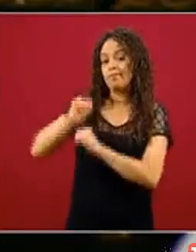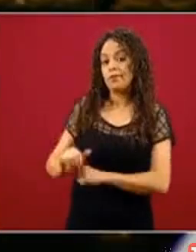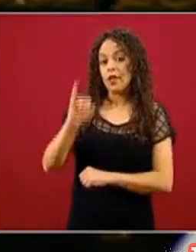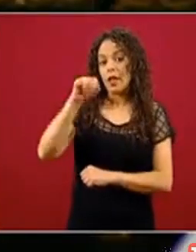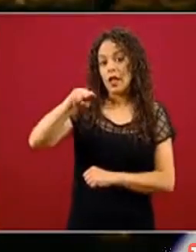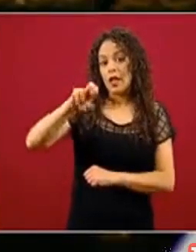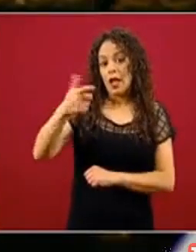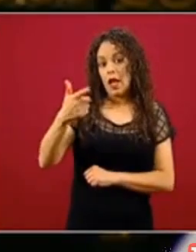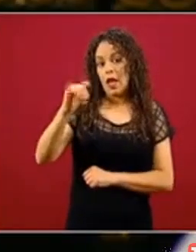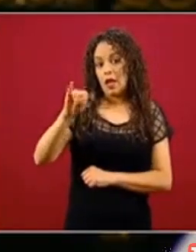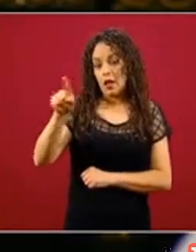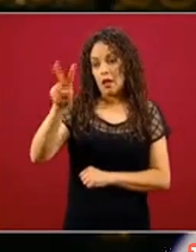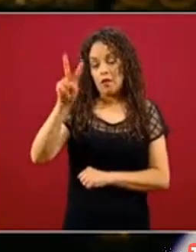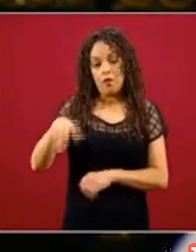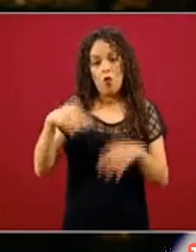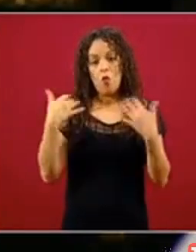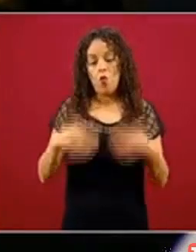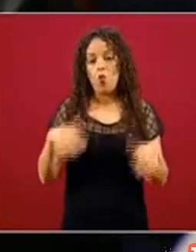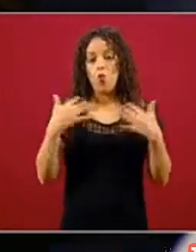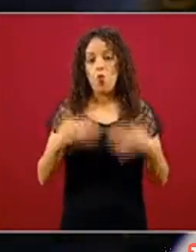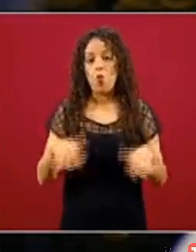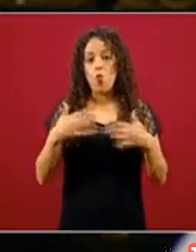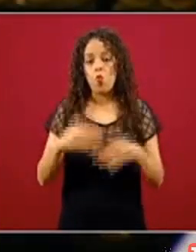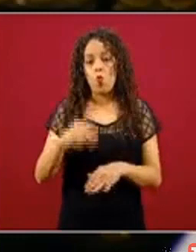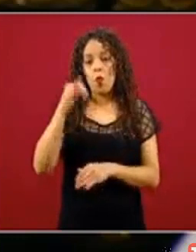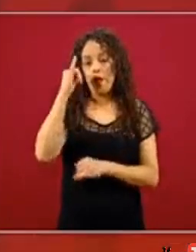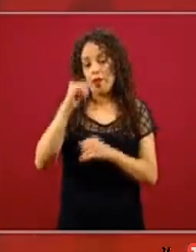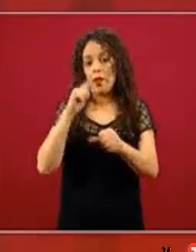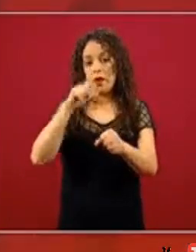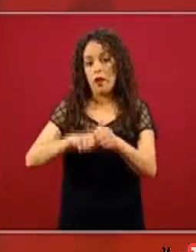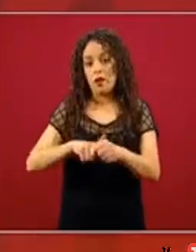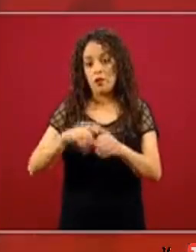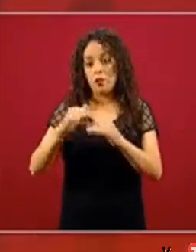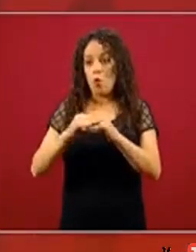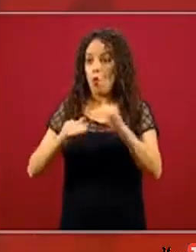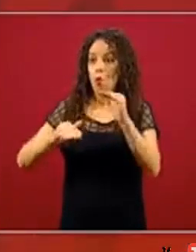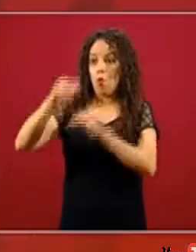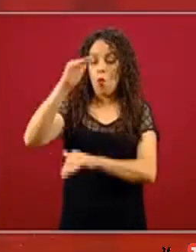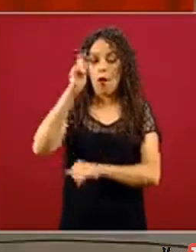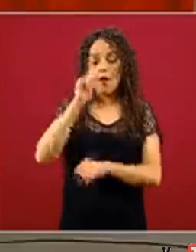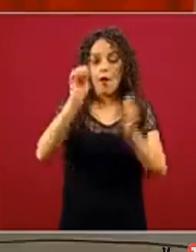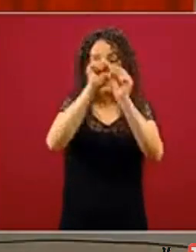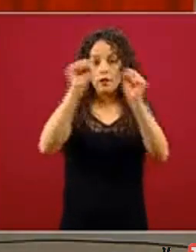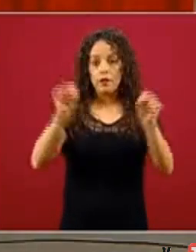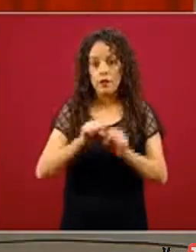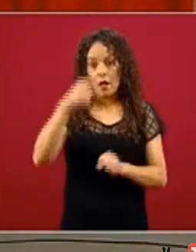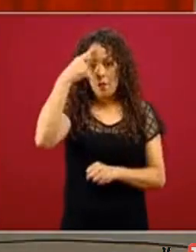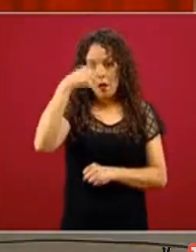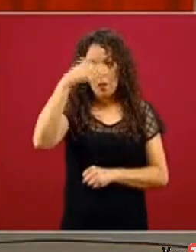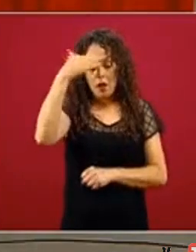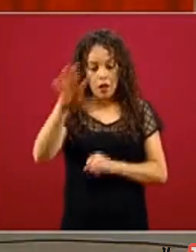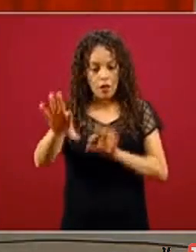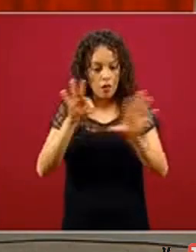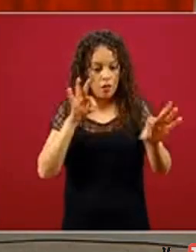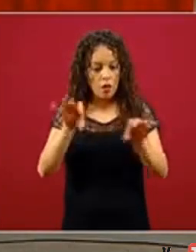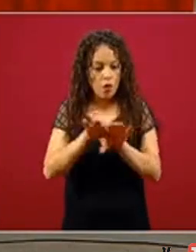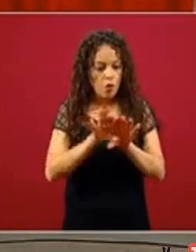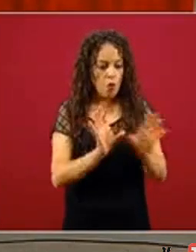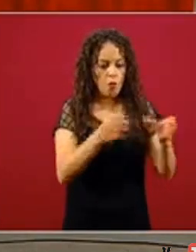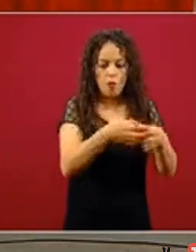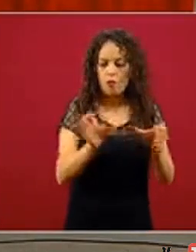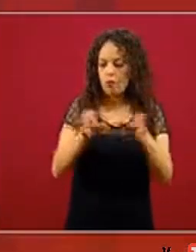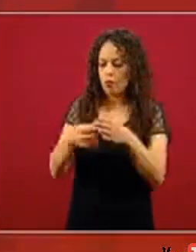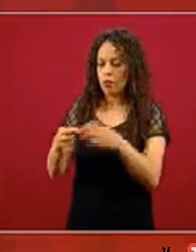cumple estándares internacionales muy altos del sistema de la clasificación internacional de enfermedades, pero